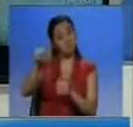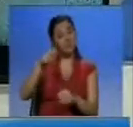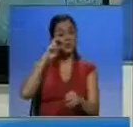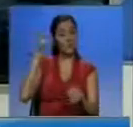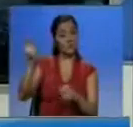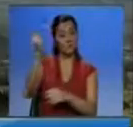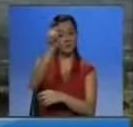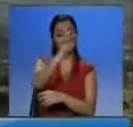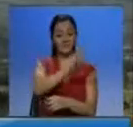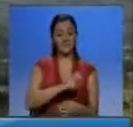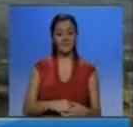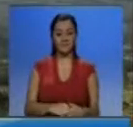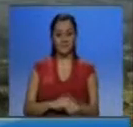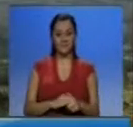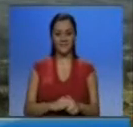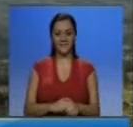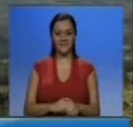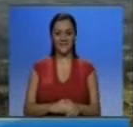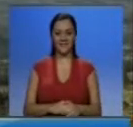turismo.